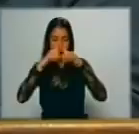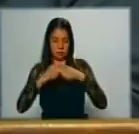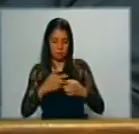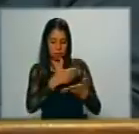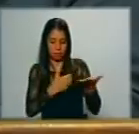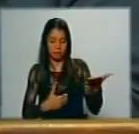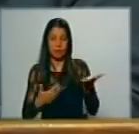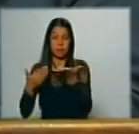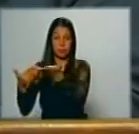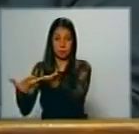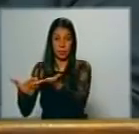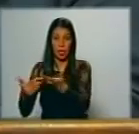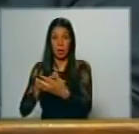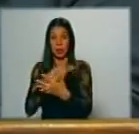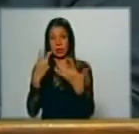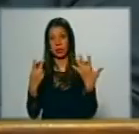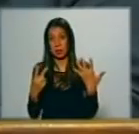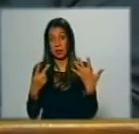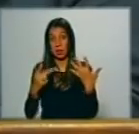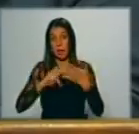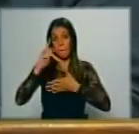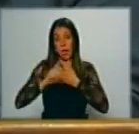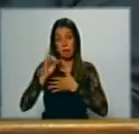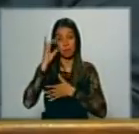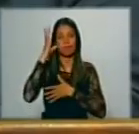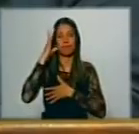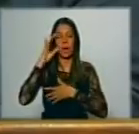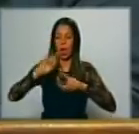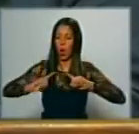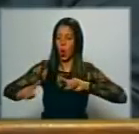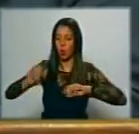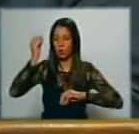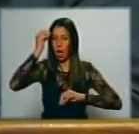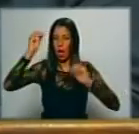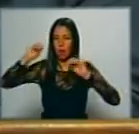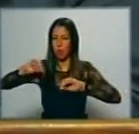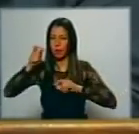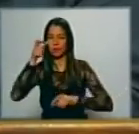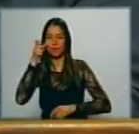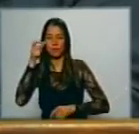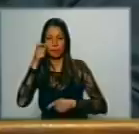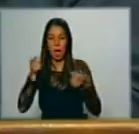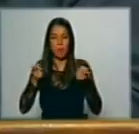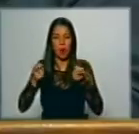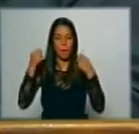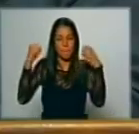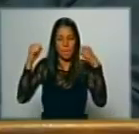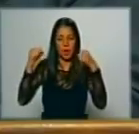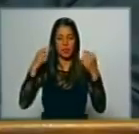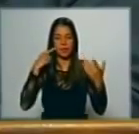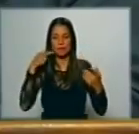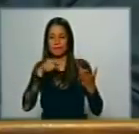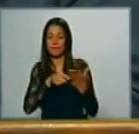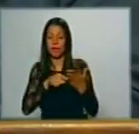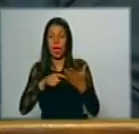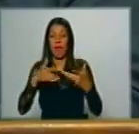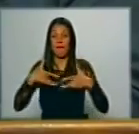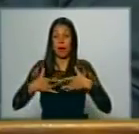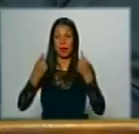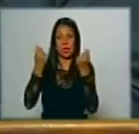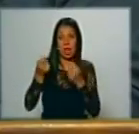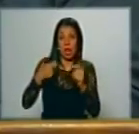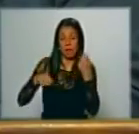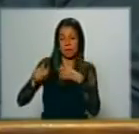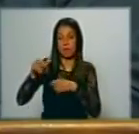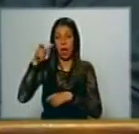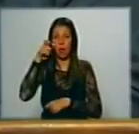7. Programar, dirigir, coordinar, controlar y ejecutar las actividades financieras,